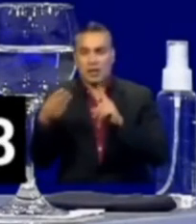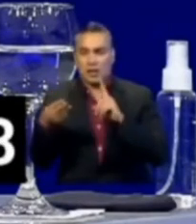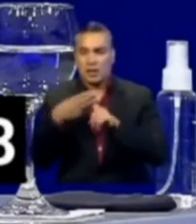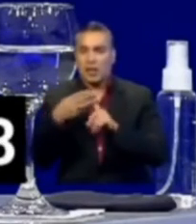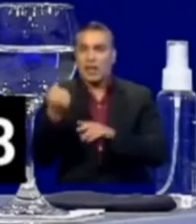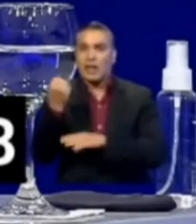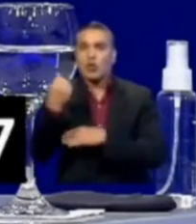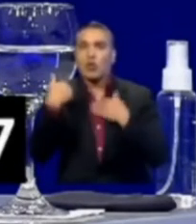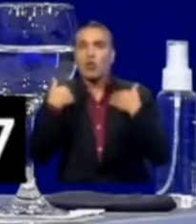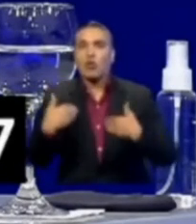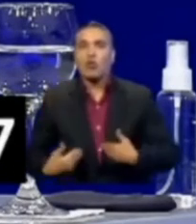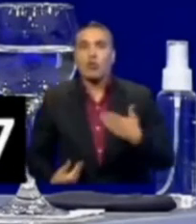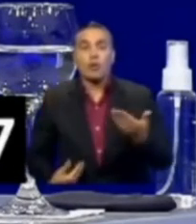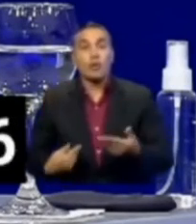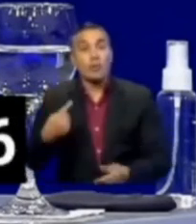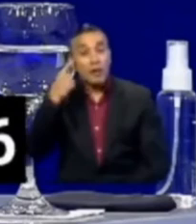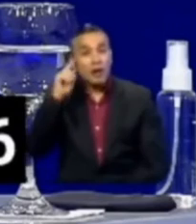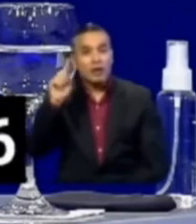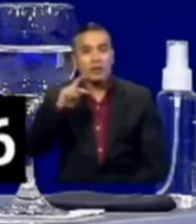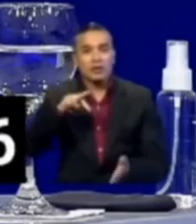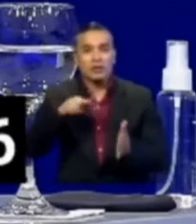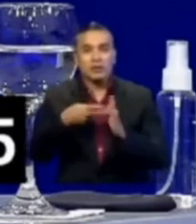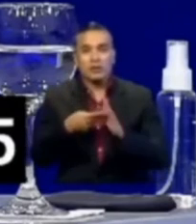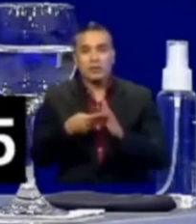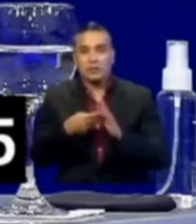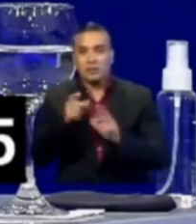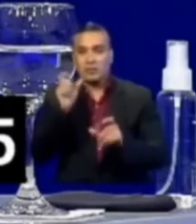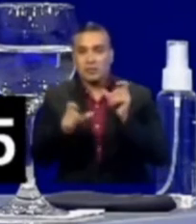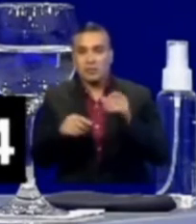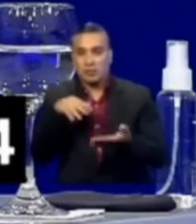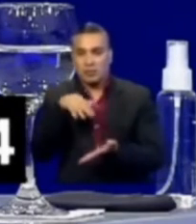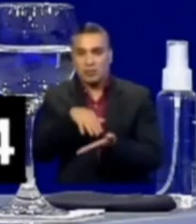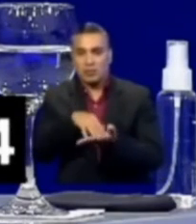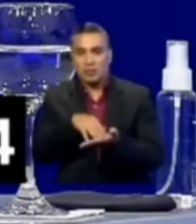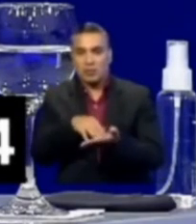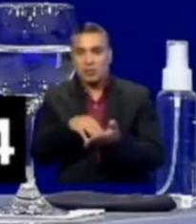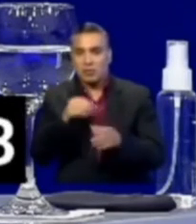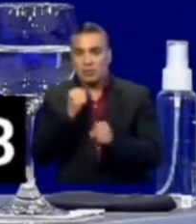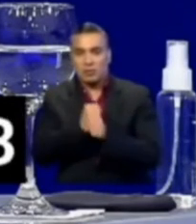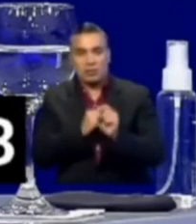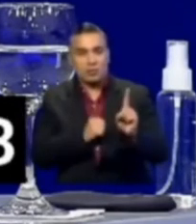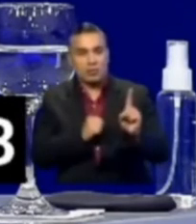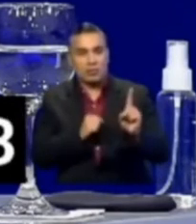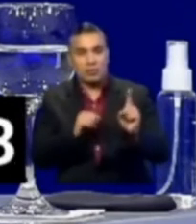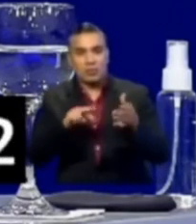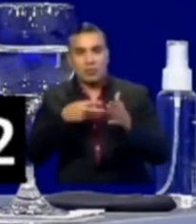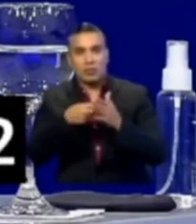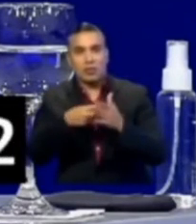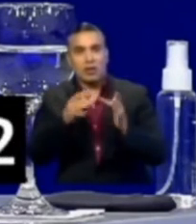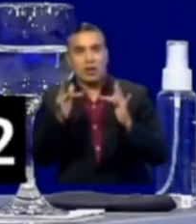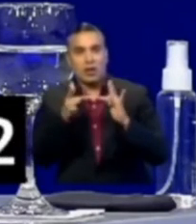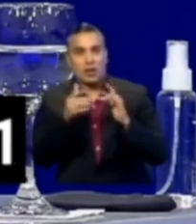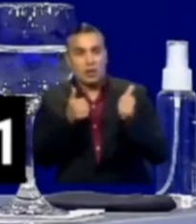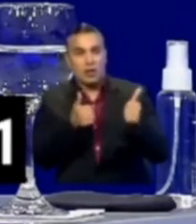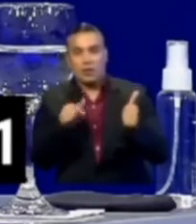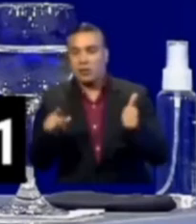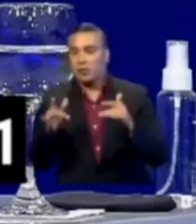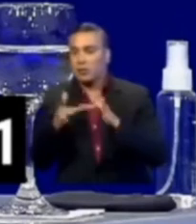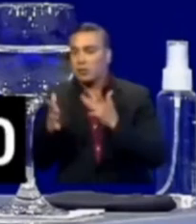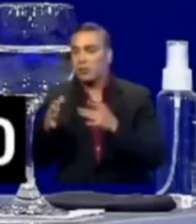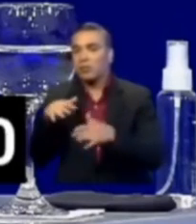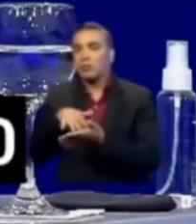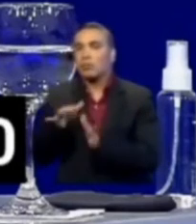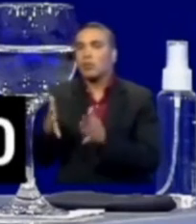derecho humano, para que no se diferencie a los estudiantes en función de su nivel de conexión. Vamos